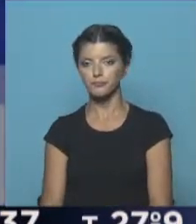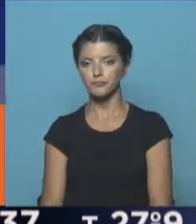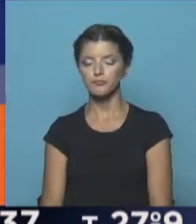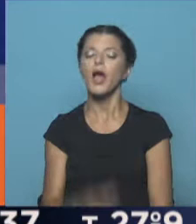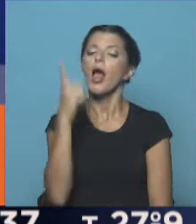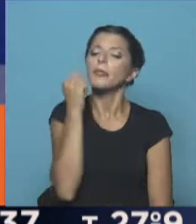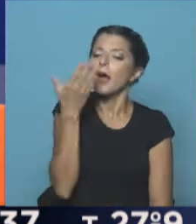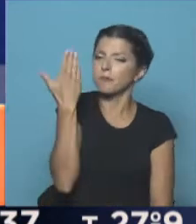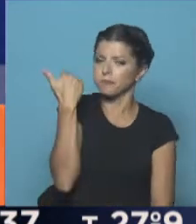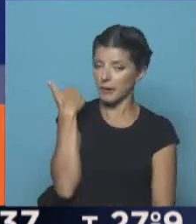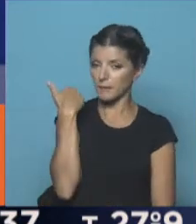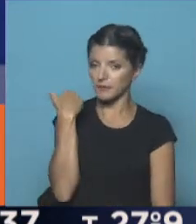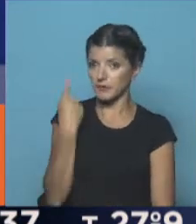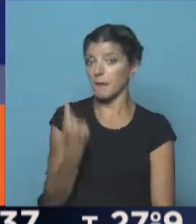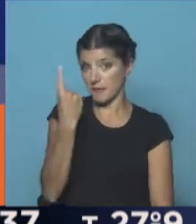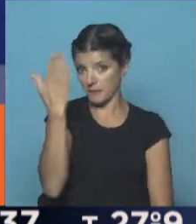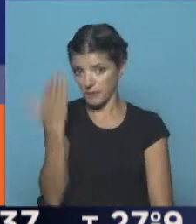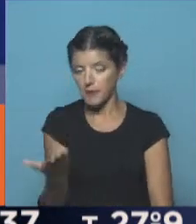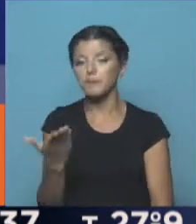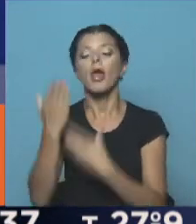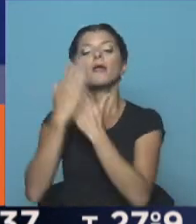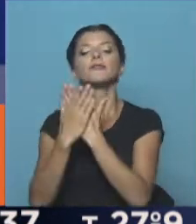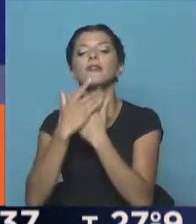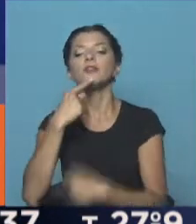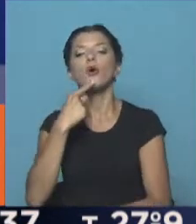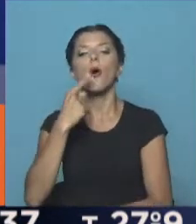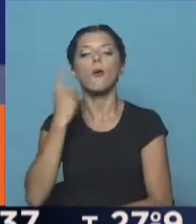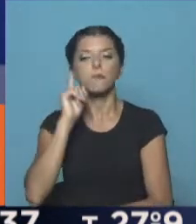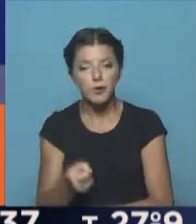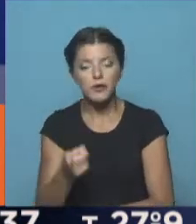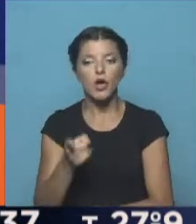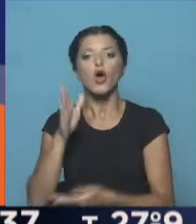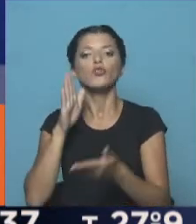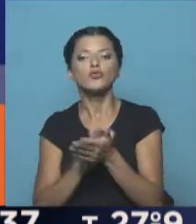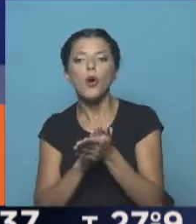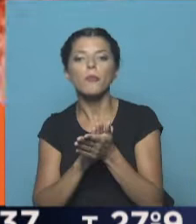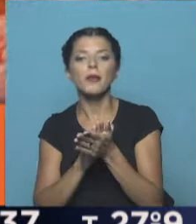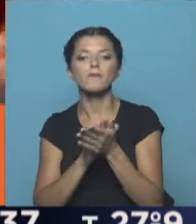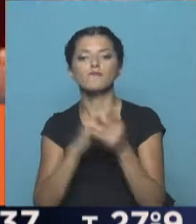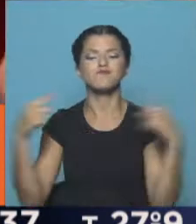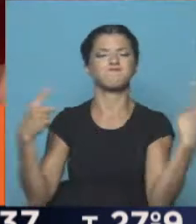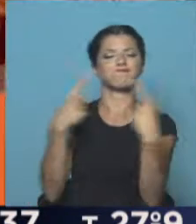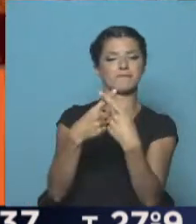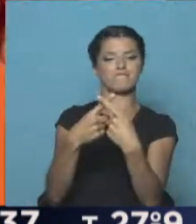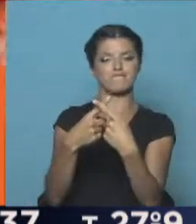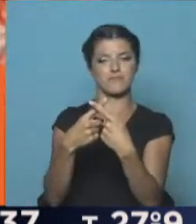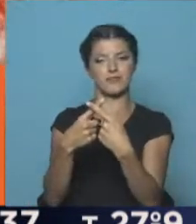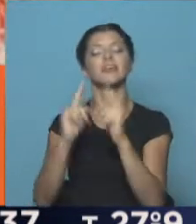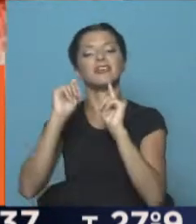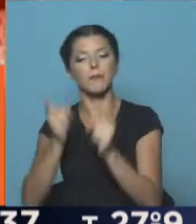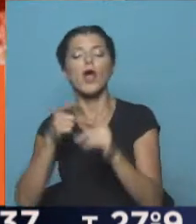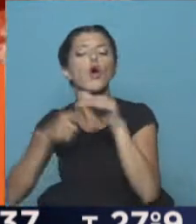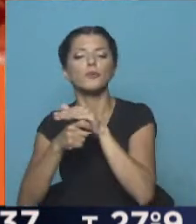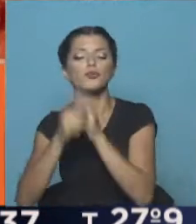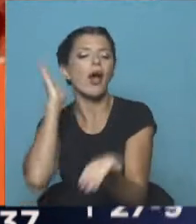días green de ano dio luz verde a un decreto que aligeraba el concepto de conflicto de intereses y despenalizaba los casos